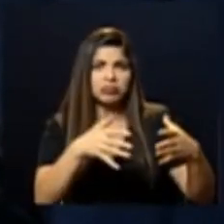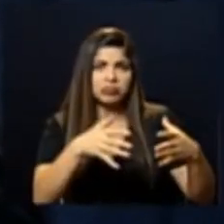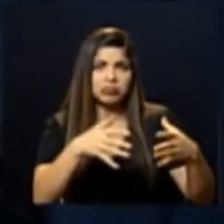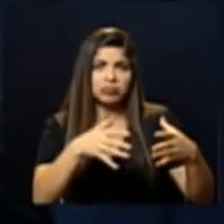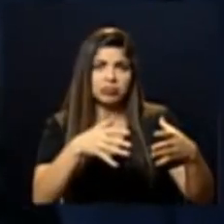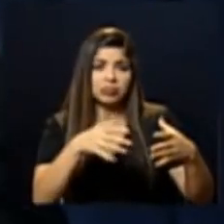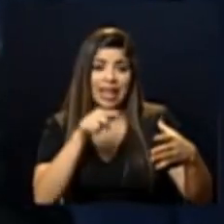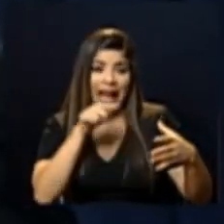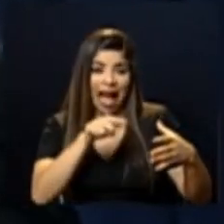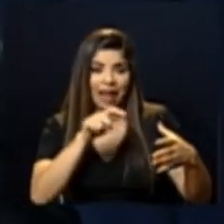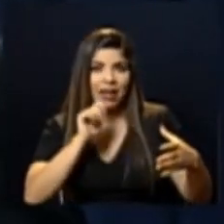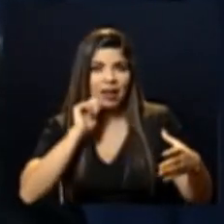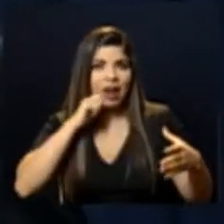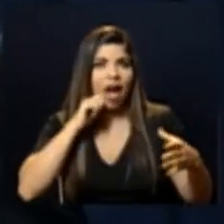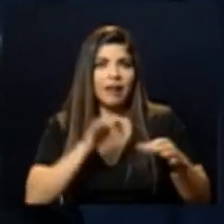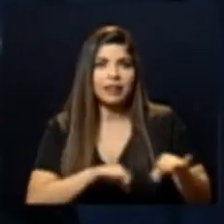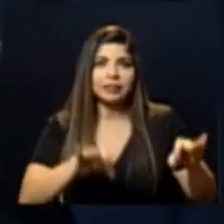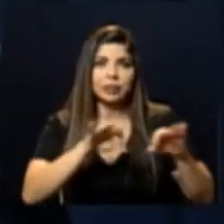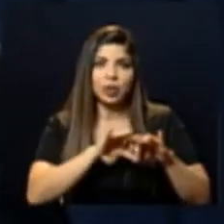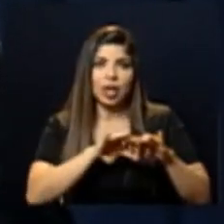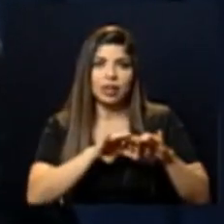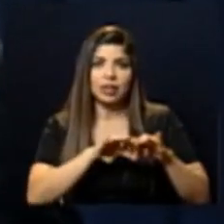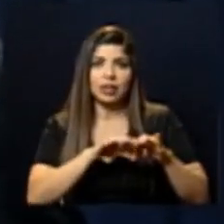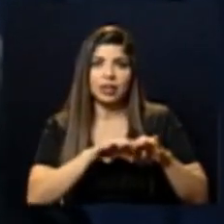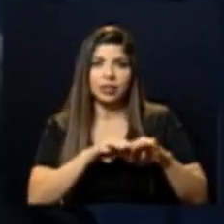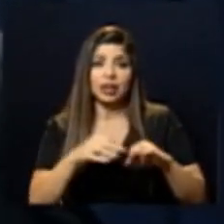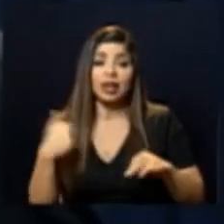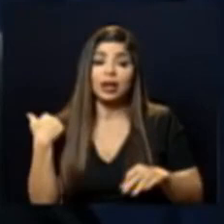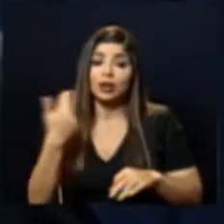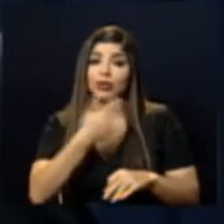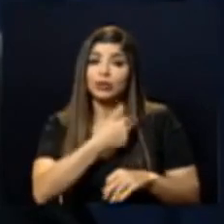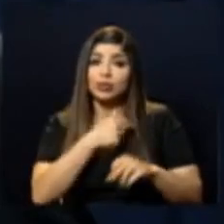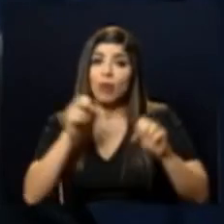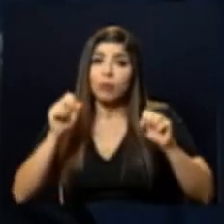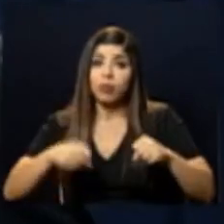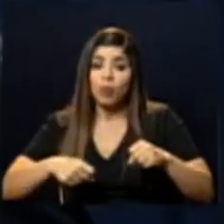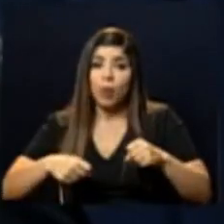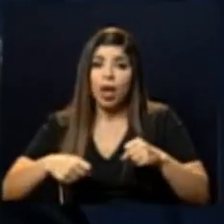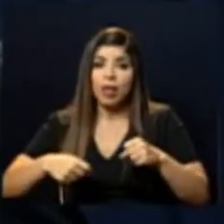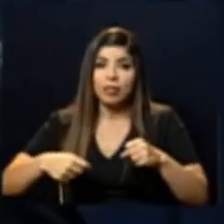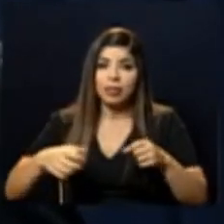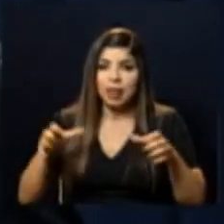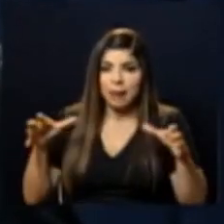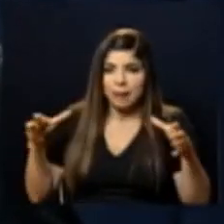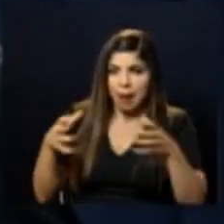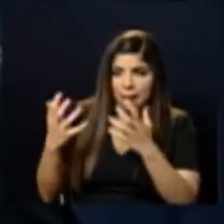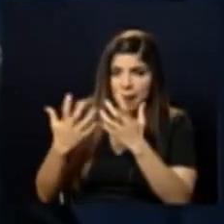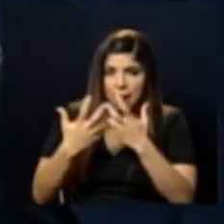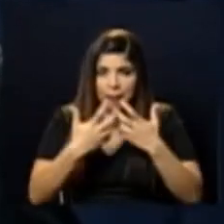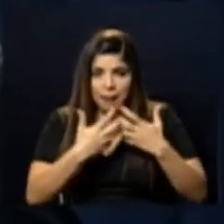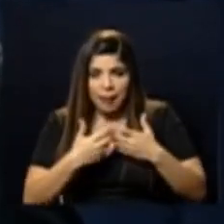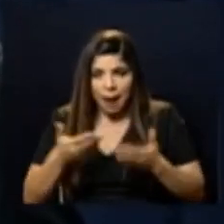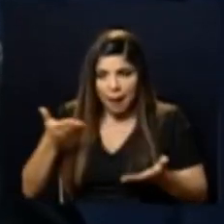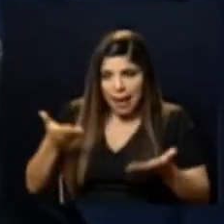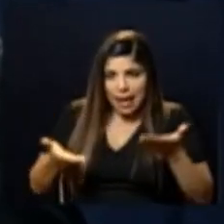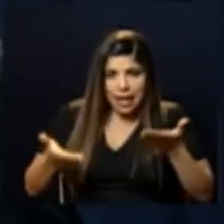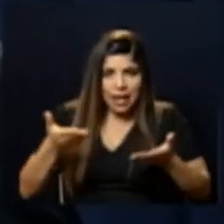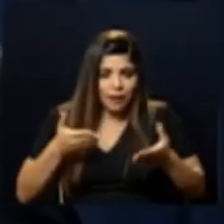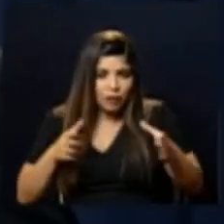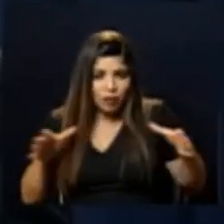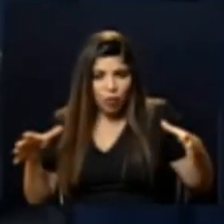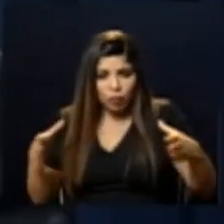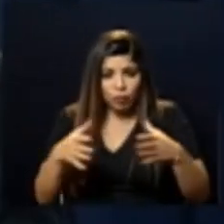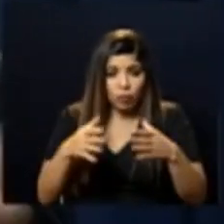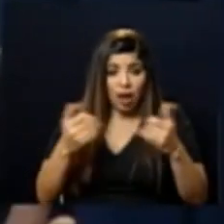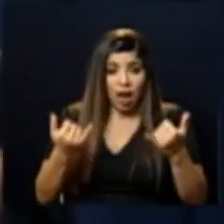Ahí está la clave, en que podamos complementarnos y balancearnos en